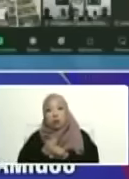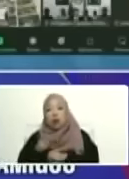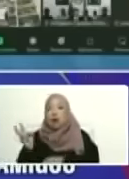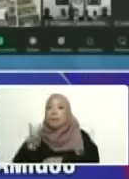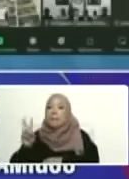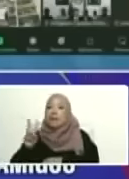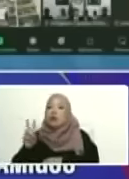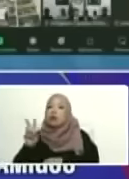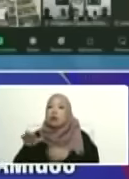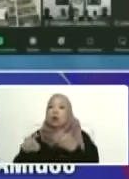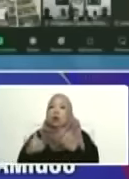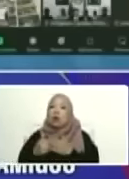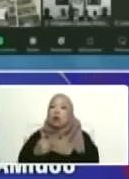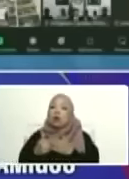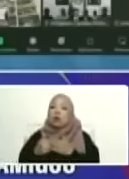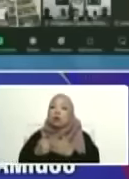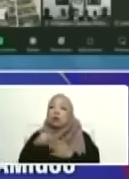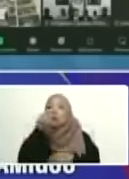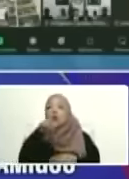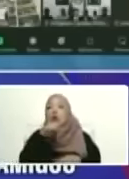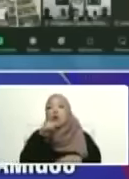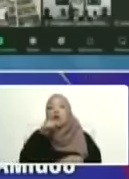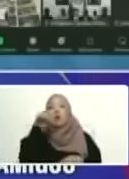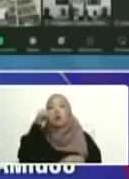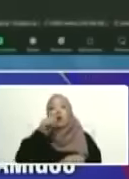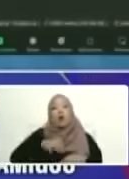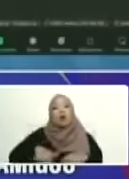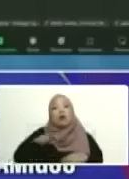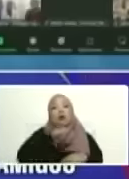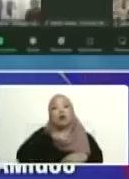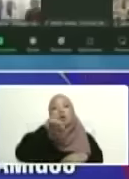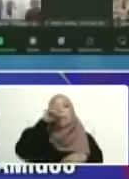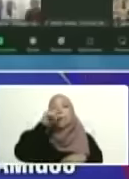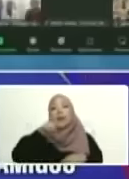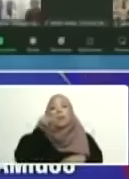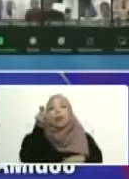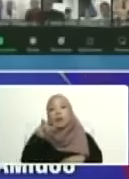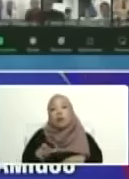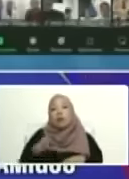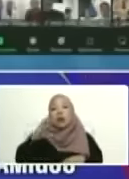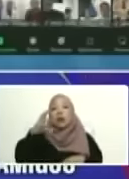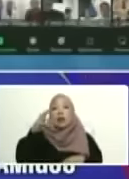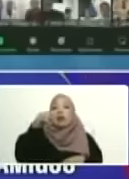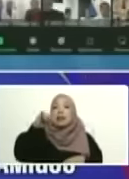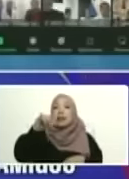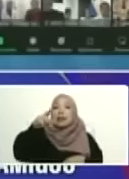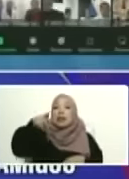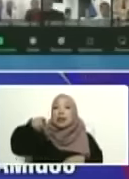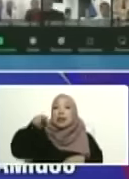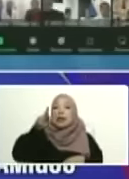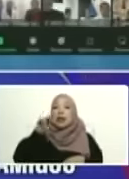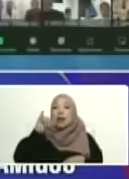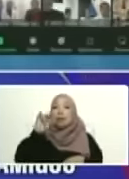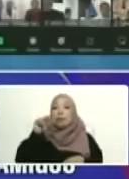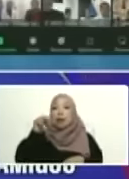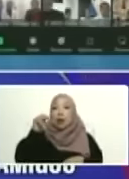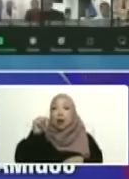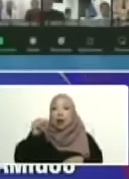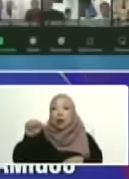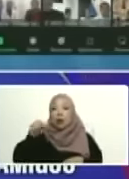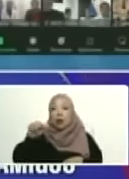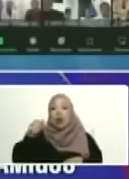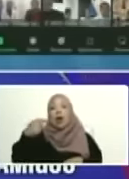Venezuela, un país, había llegado al poder Cipriano Castro, apenas unos días después del laudo arbitral de